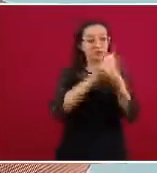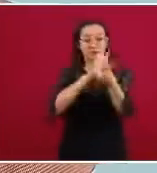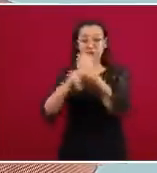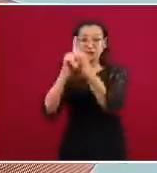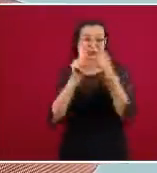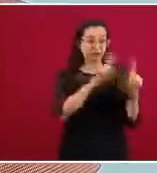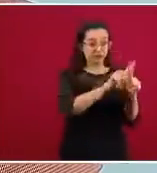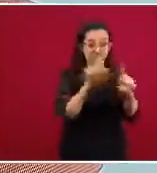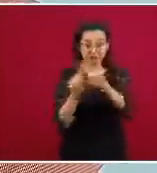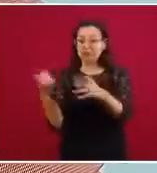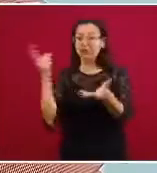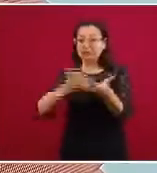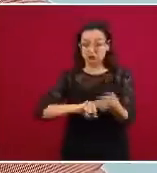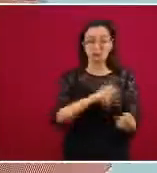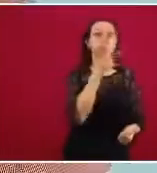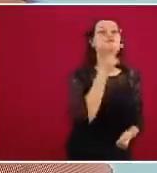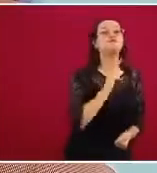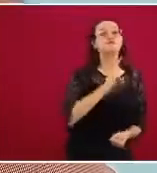que cortar